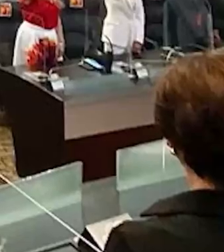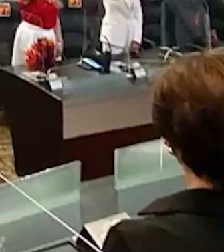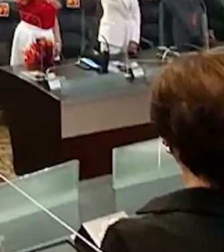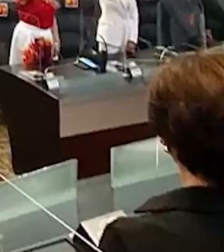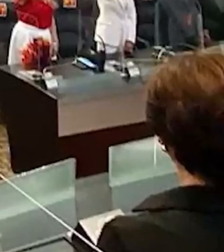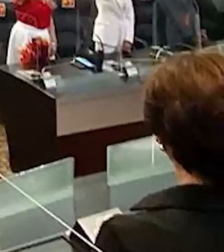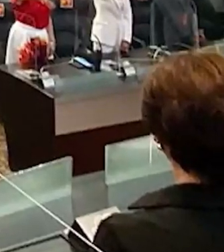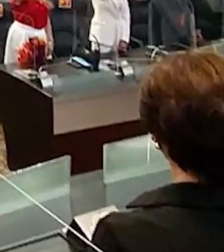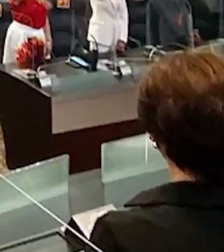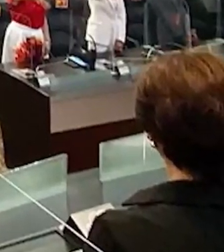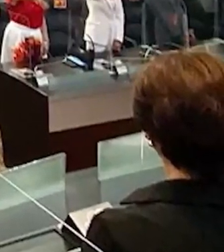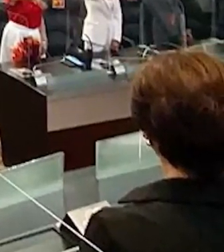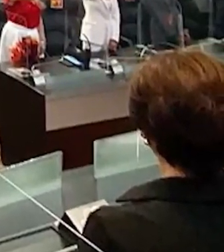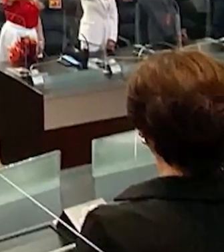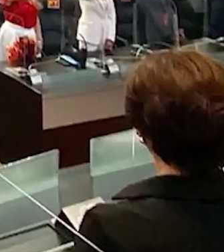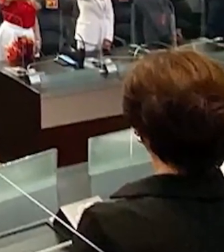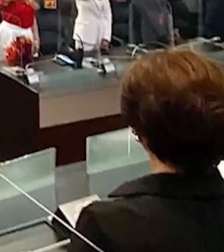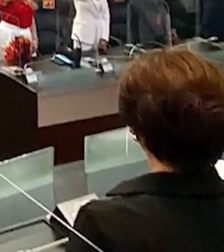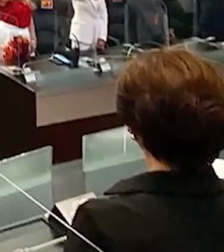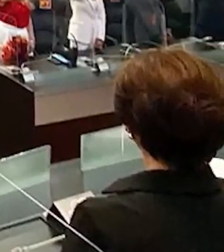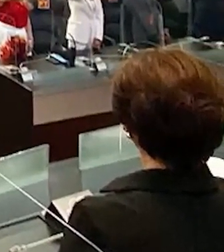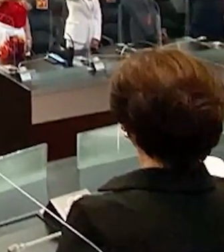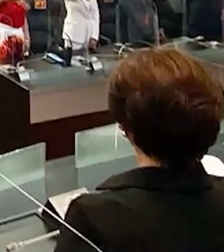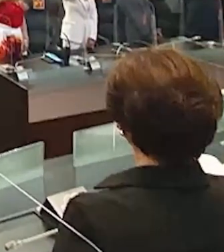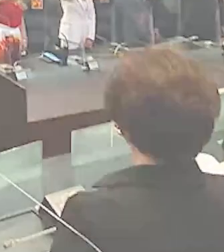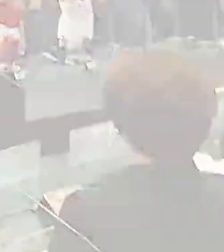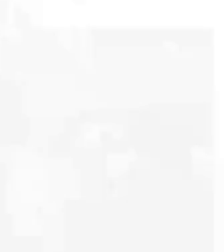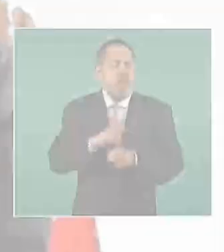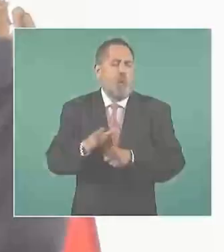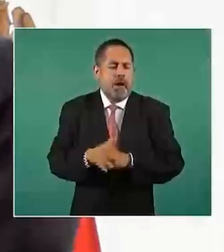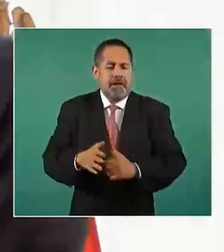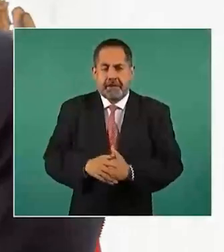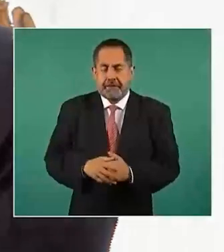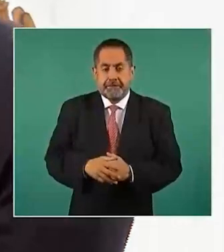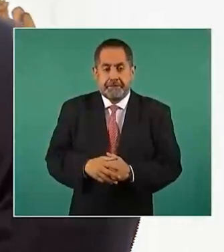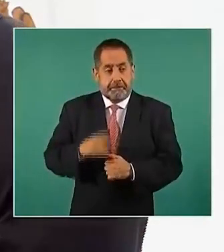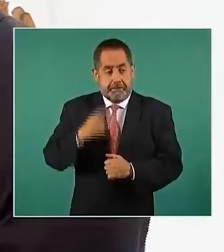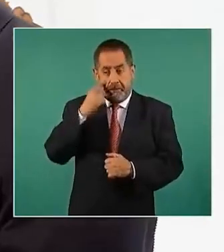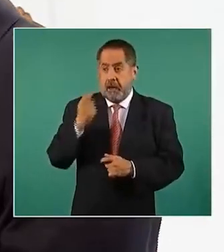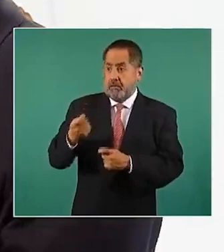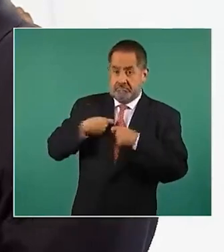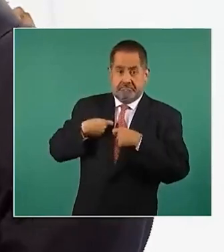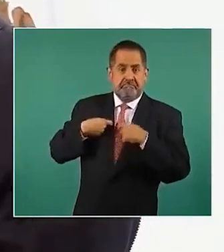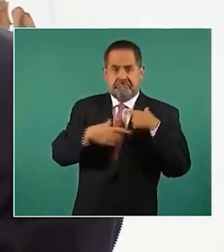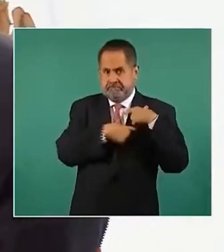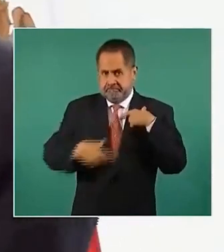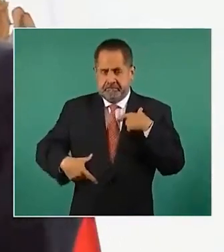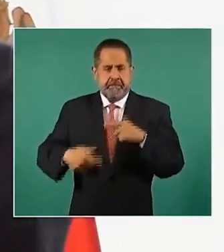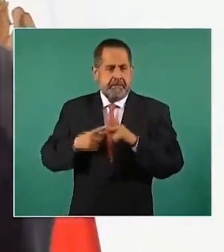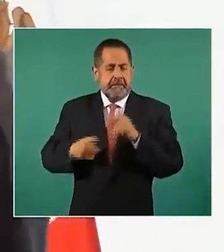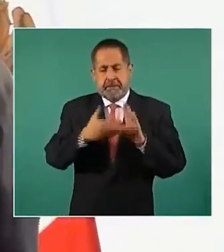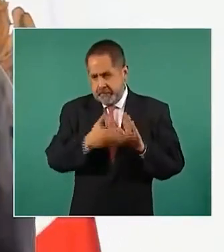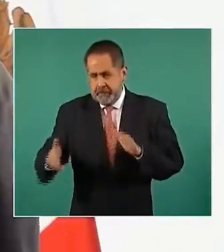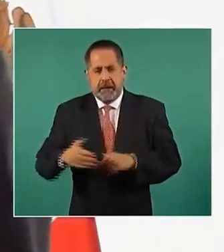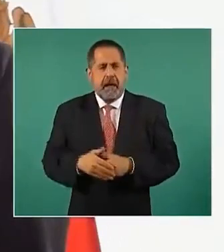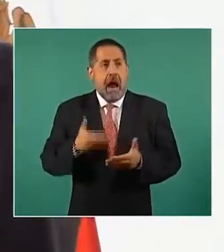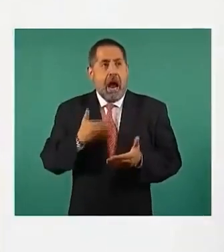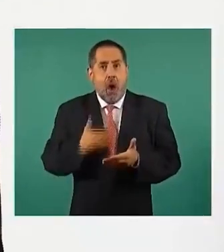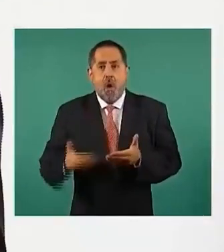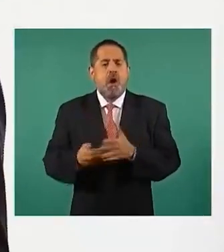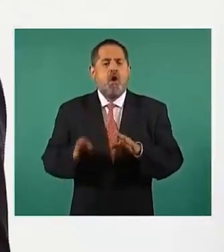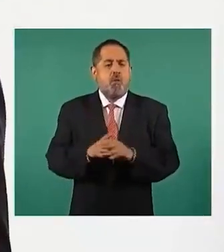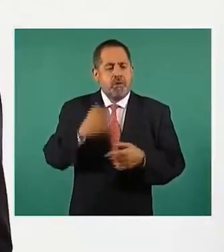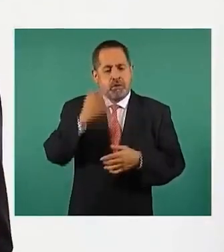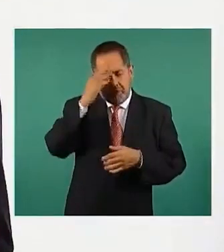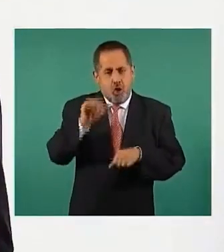63 legislatura. Son 19 mujeres y 14 hombres. En Palacio Nacional esta mañana el presidente López Obrador dirigió